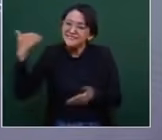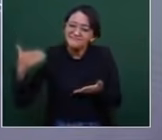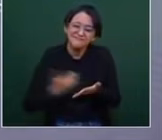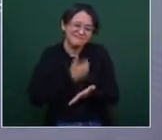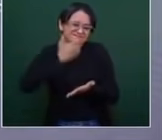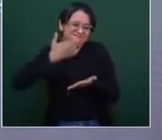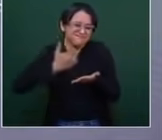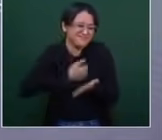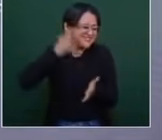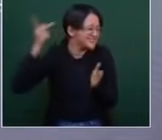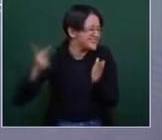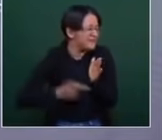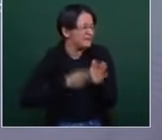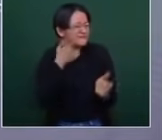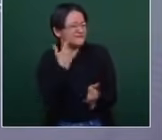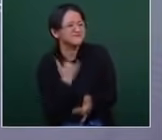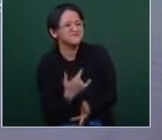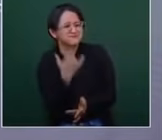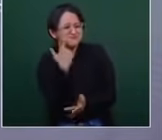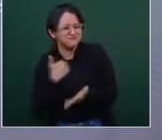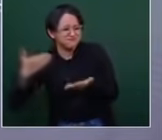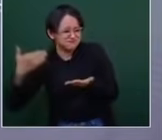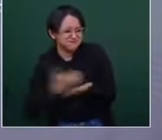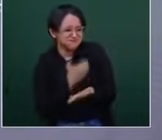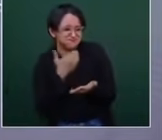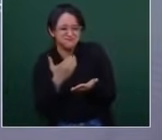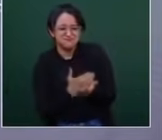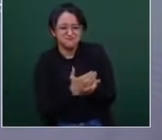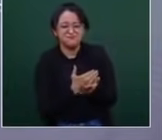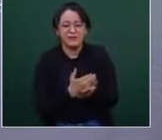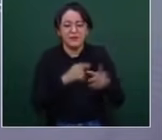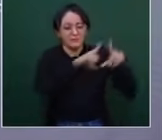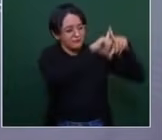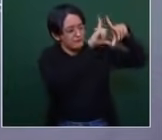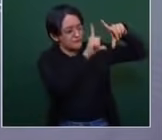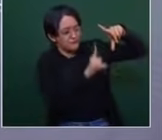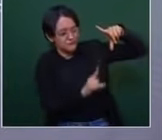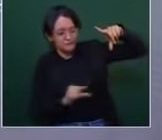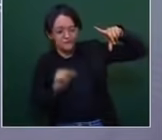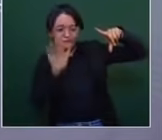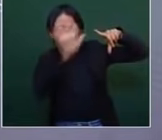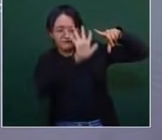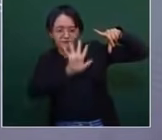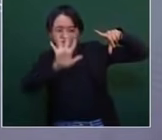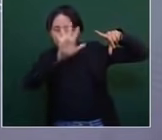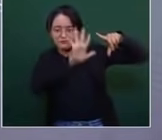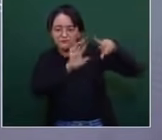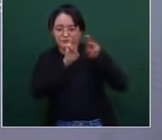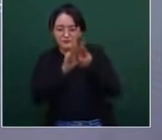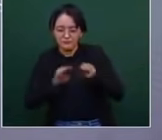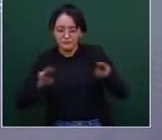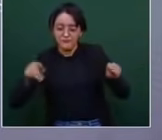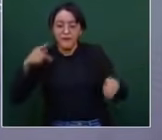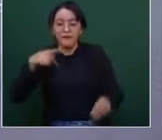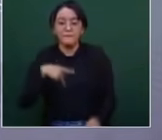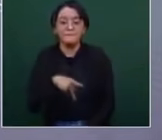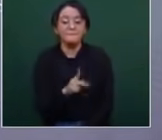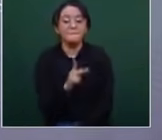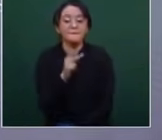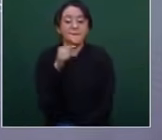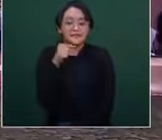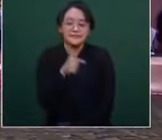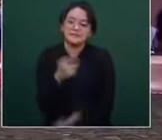en toda la costa del Golfo de México, y así, resistiendo los embates de